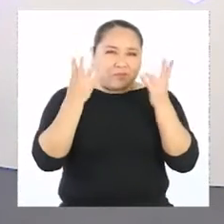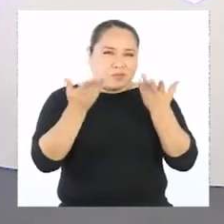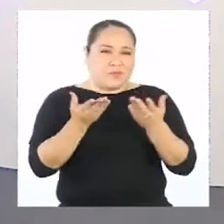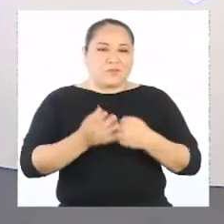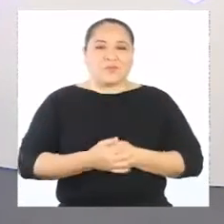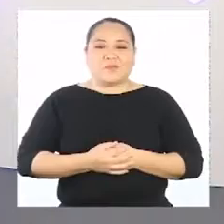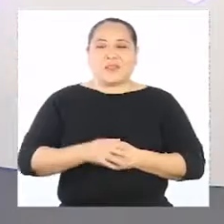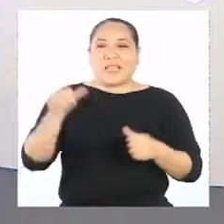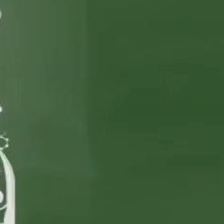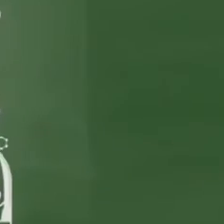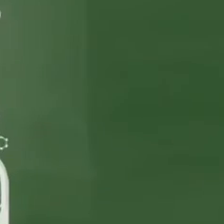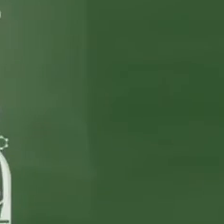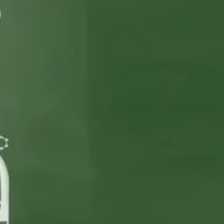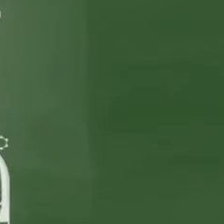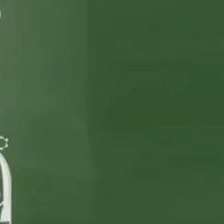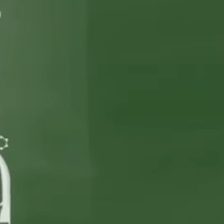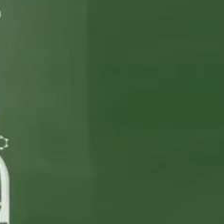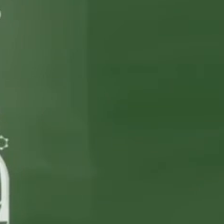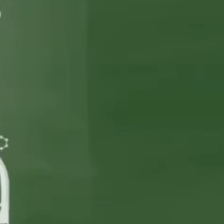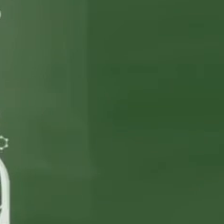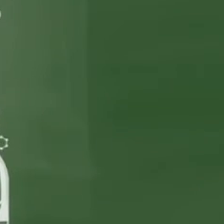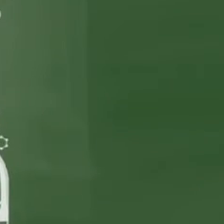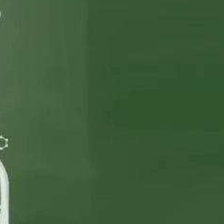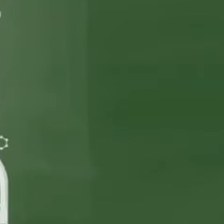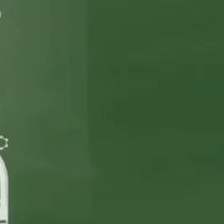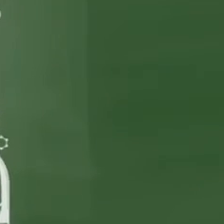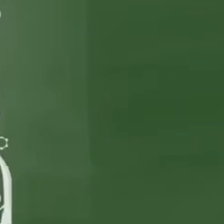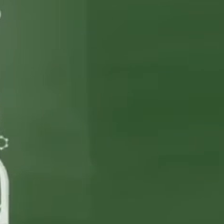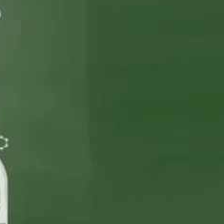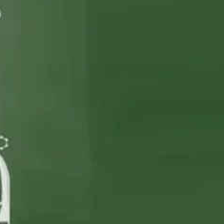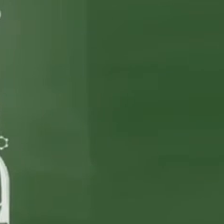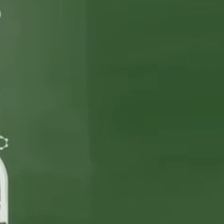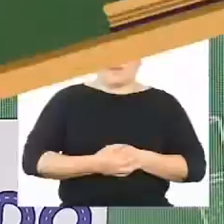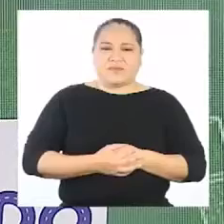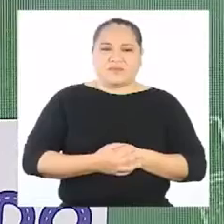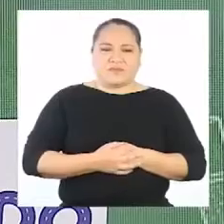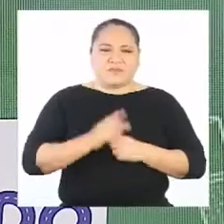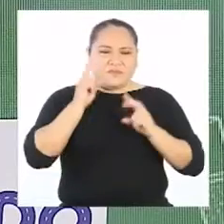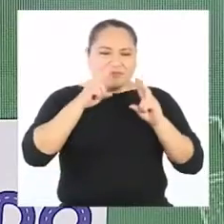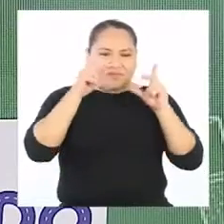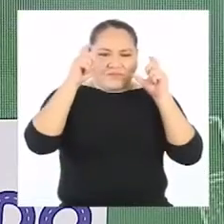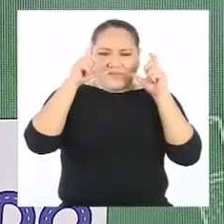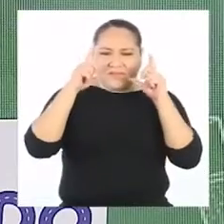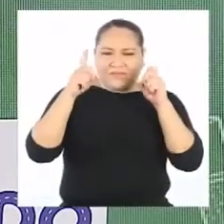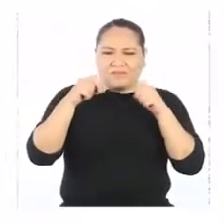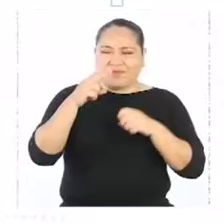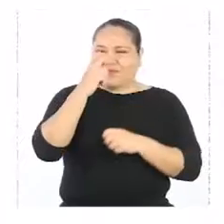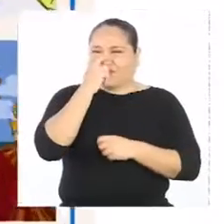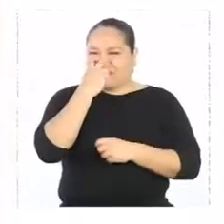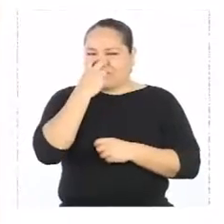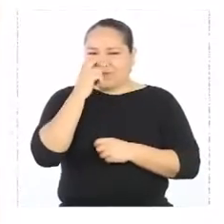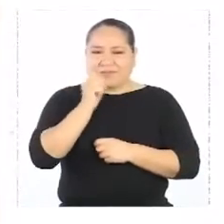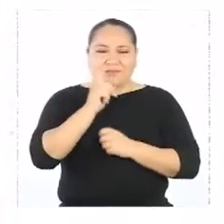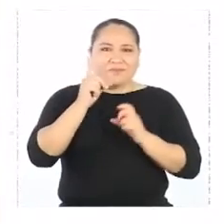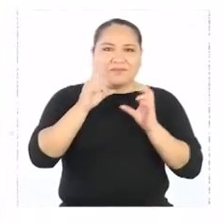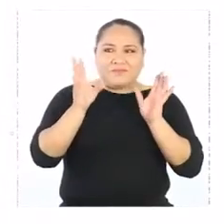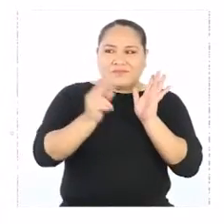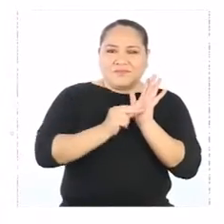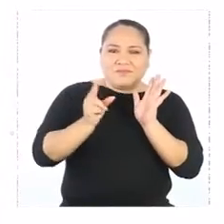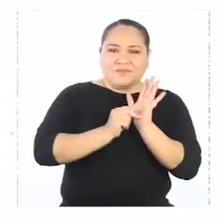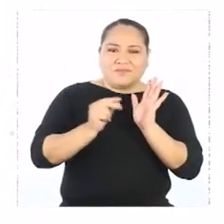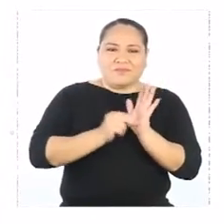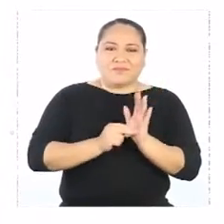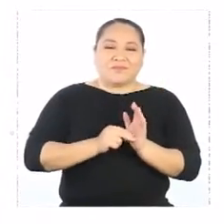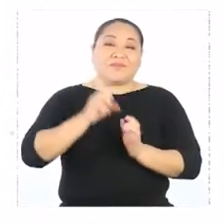de hoy tratará sobre... ciencia y tecnología. ¿Ha impreso las fotos? Qué curioso, ya nadie